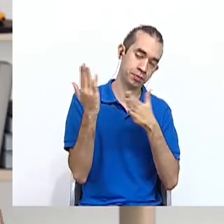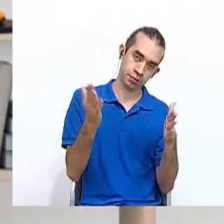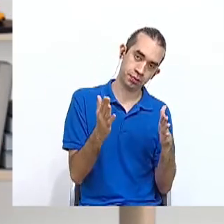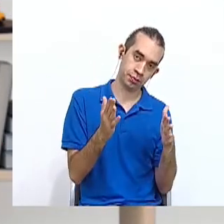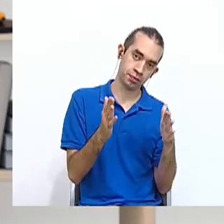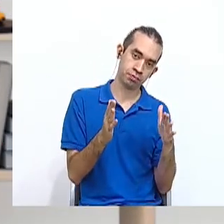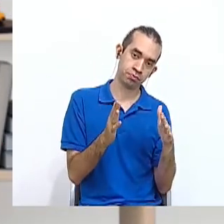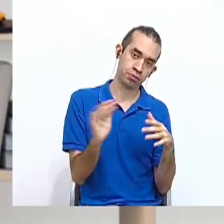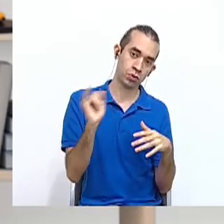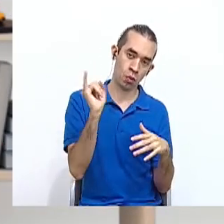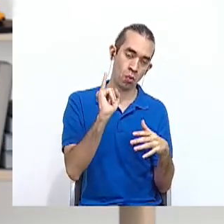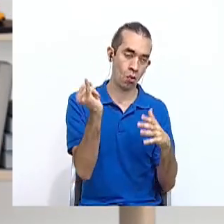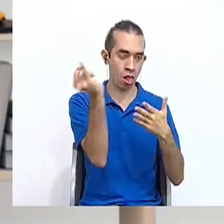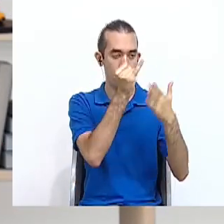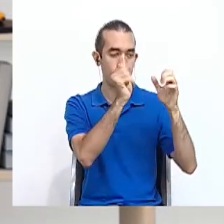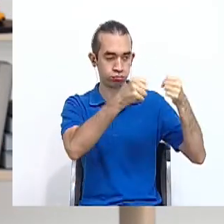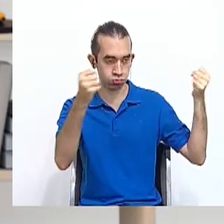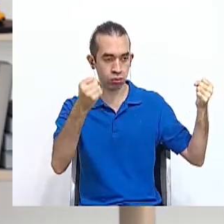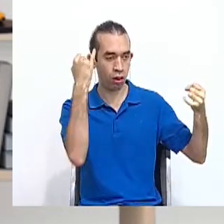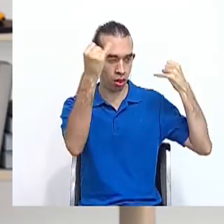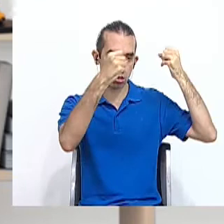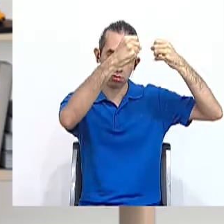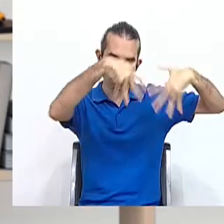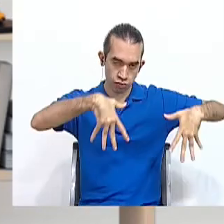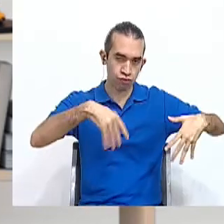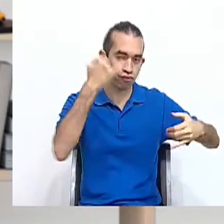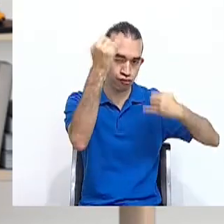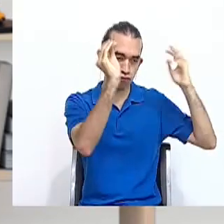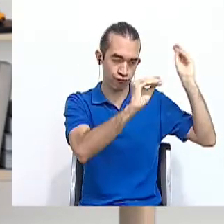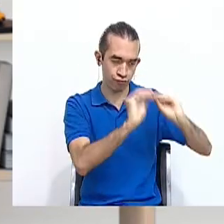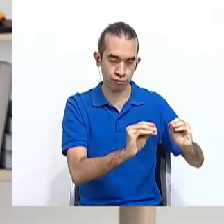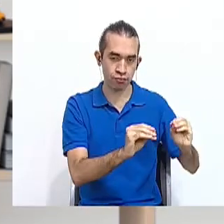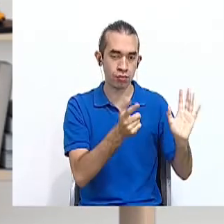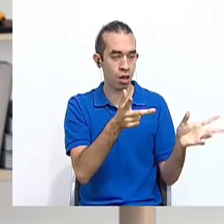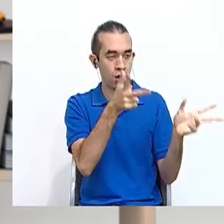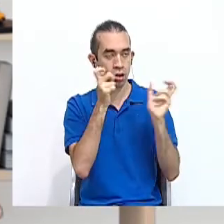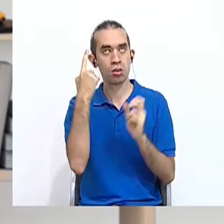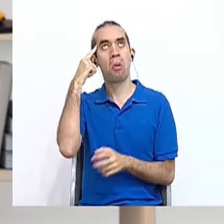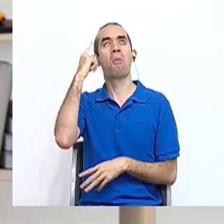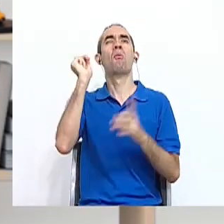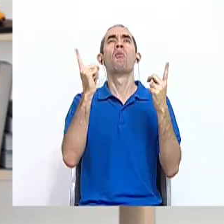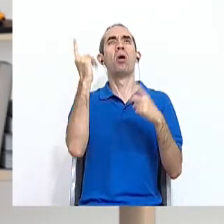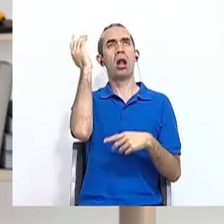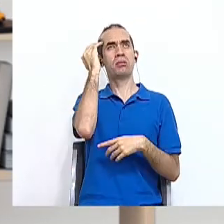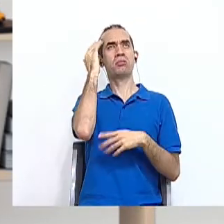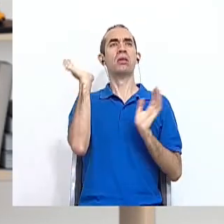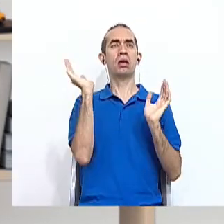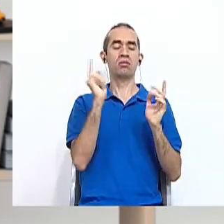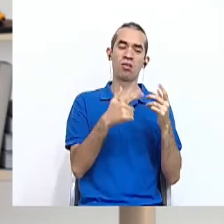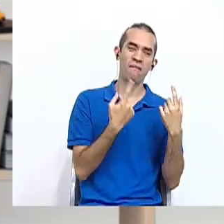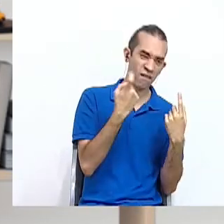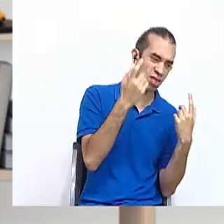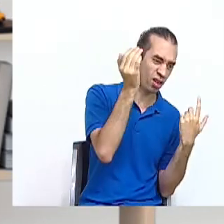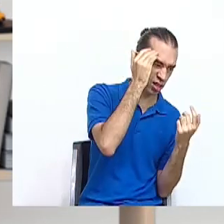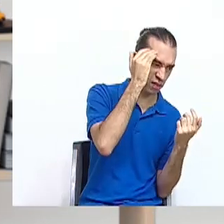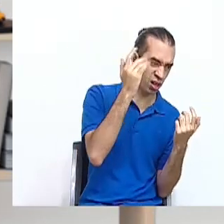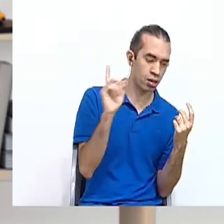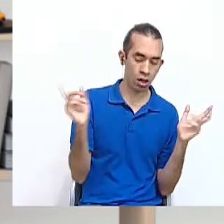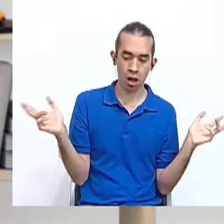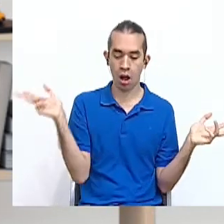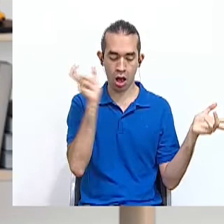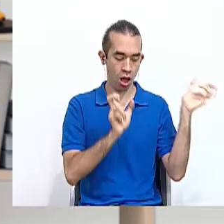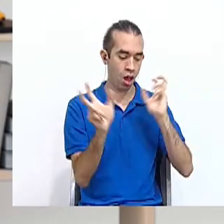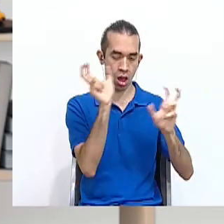mi plano, mi esquema de ideas, torbellino de ideas. Me pregunto, ¿qué conozco de este tema? ¿Qué no conozco de este tema? Muy bien.